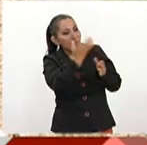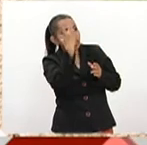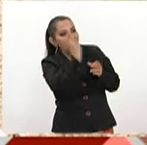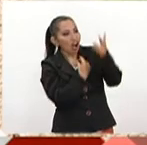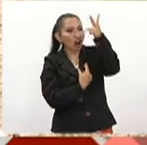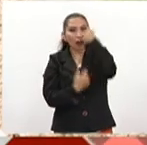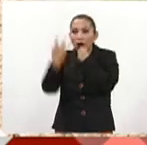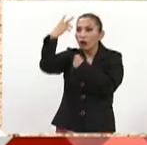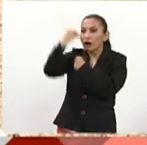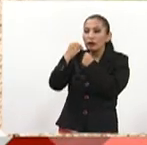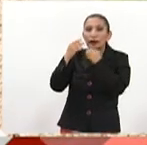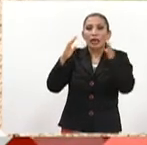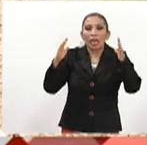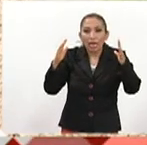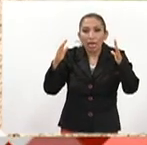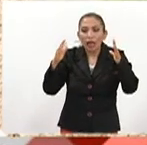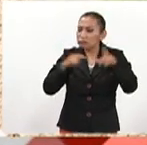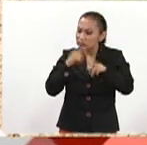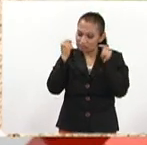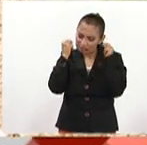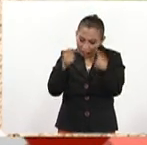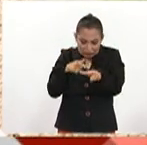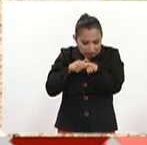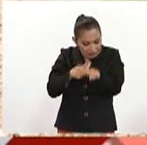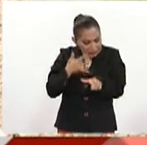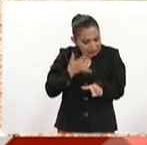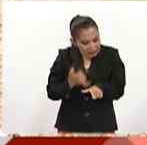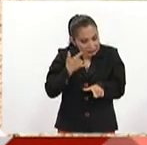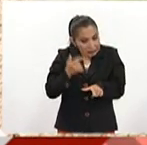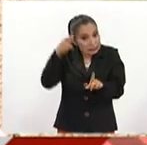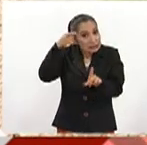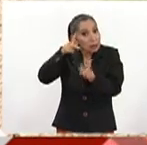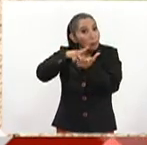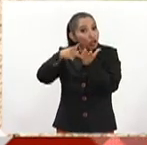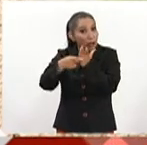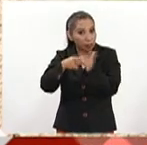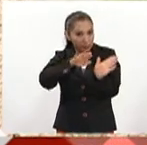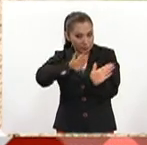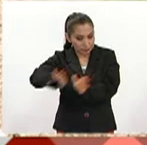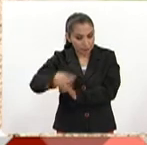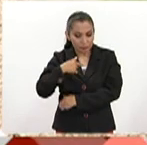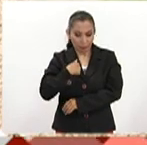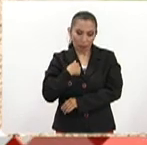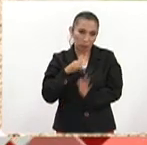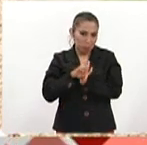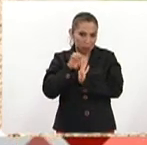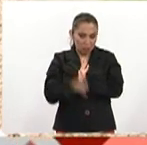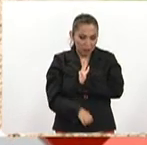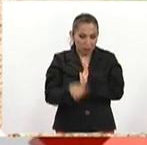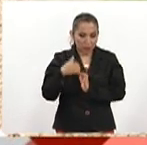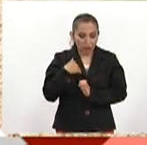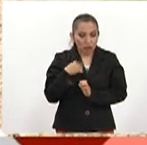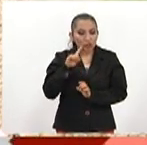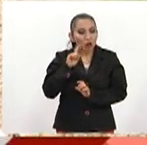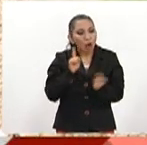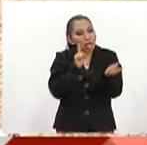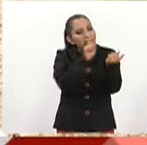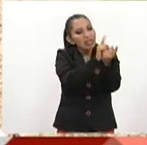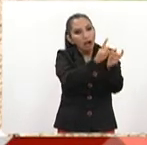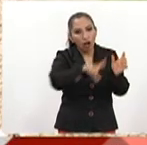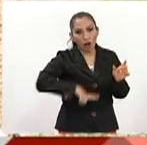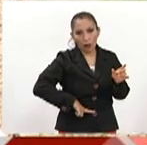los dedos en medio. Claro. Tú vas a seguir adelante y vas a lograr lo que tú quieres. En mi caso, yo me acerqué al